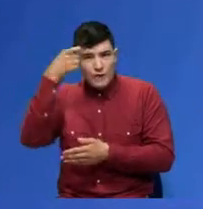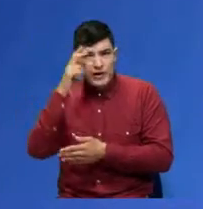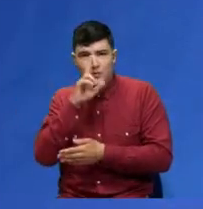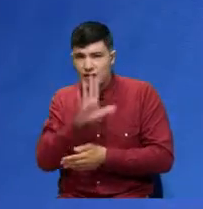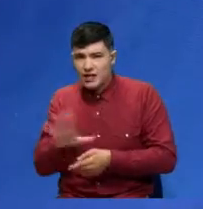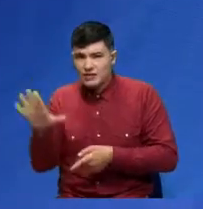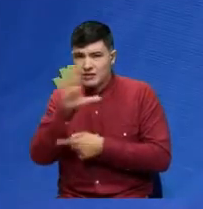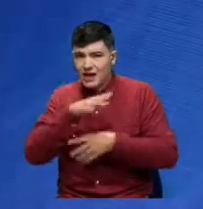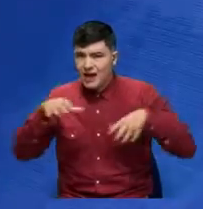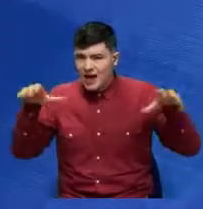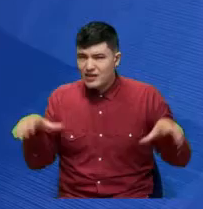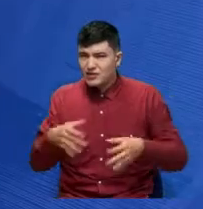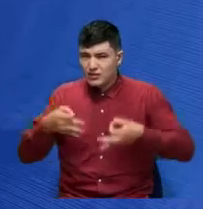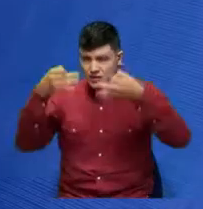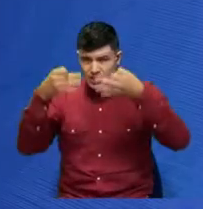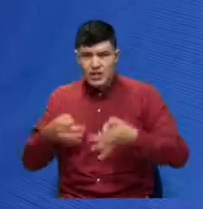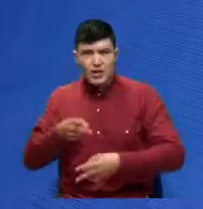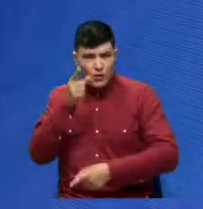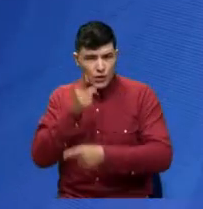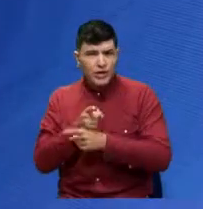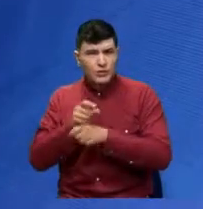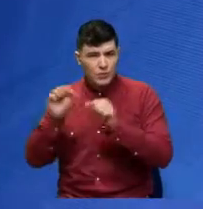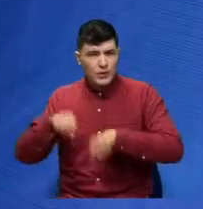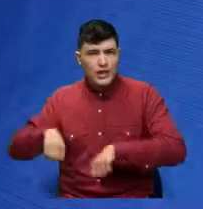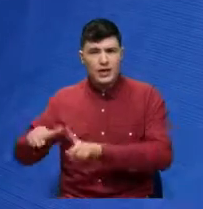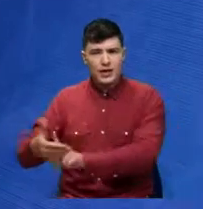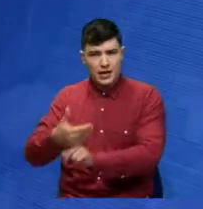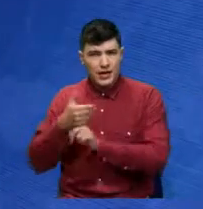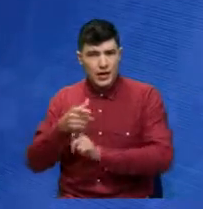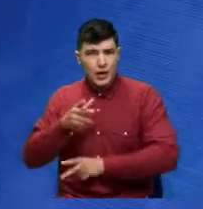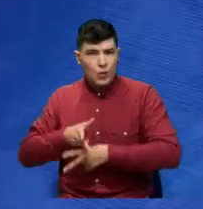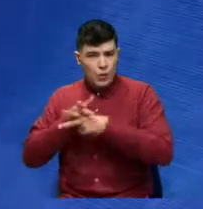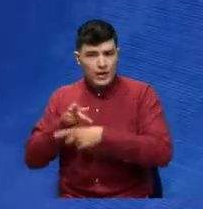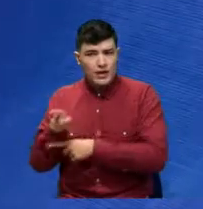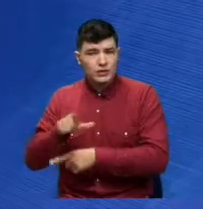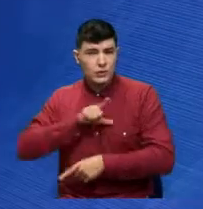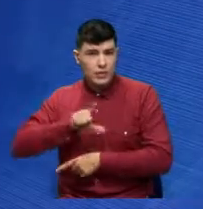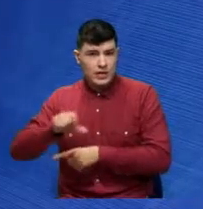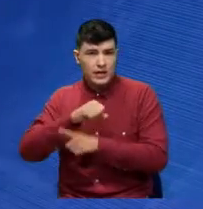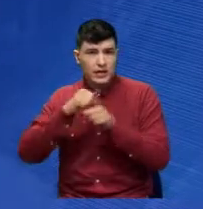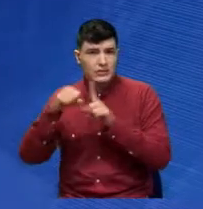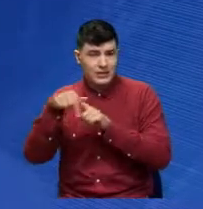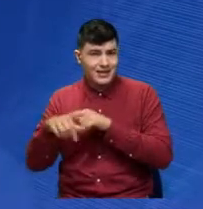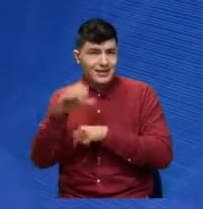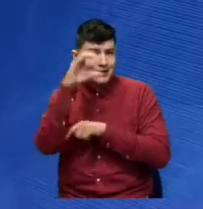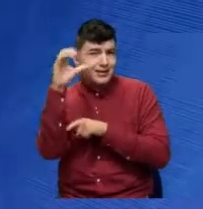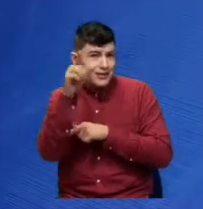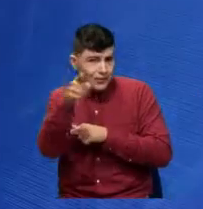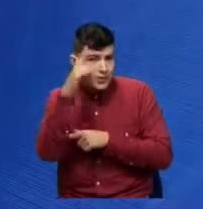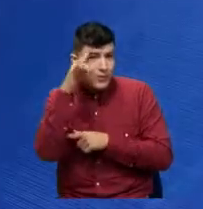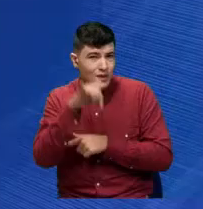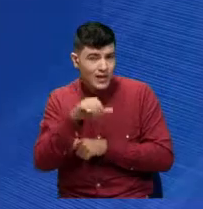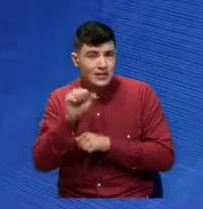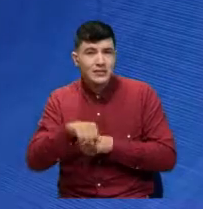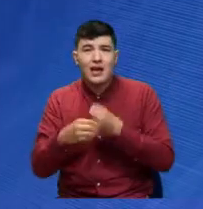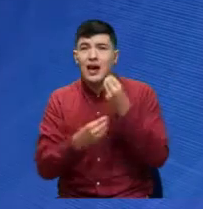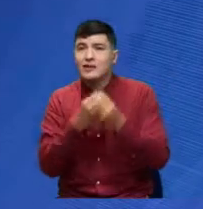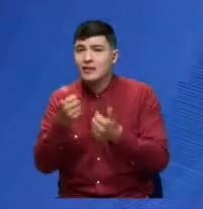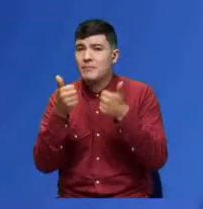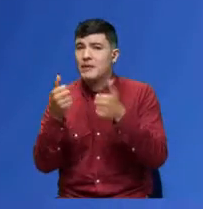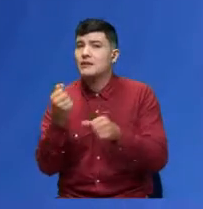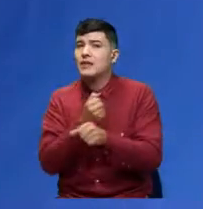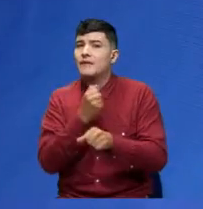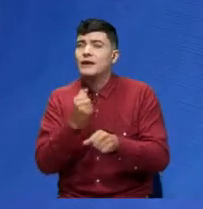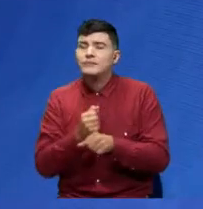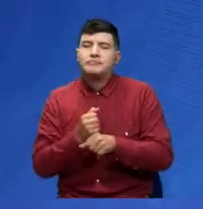medidas adecuadas para proteger a los líderes sociales amenazados? En Twitter la pueden encontrar en @noticiastro. En Facebook estamos como Canal Tro y